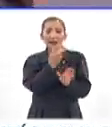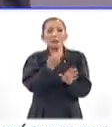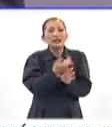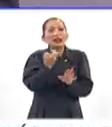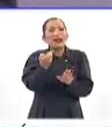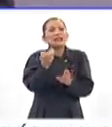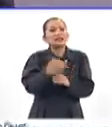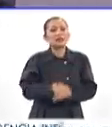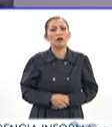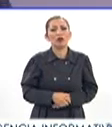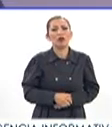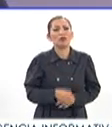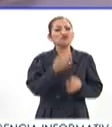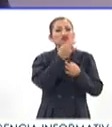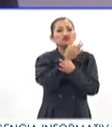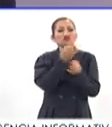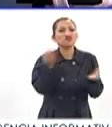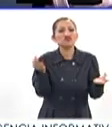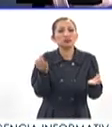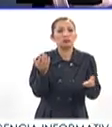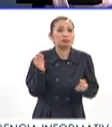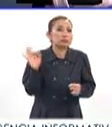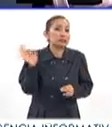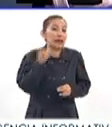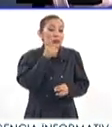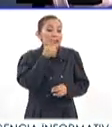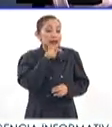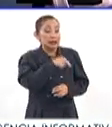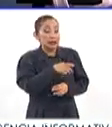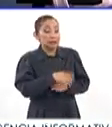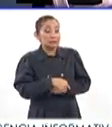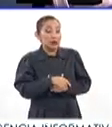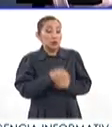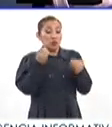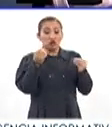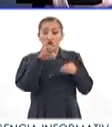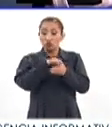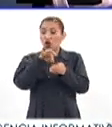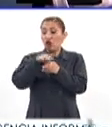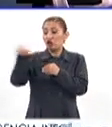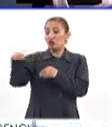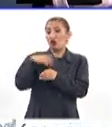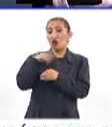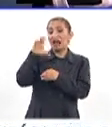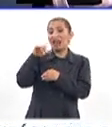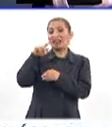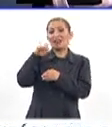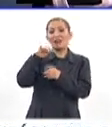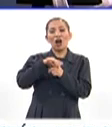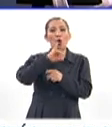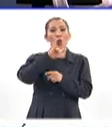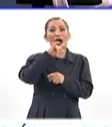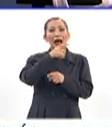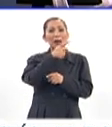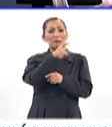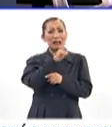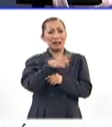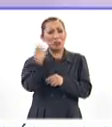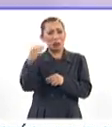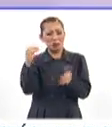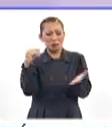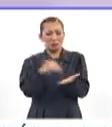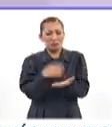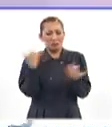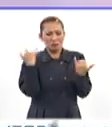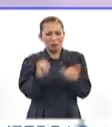pasa con este tipo de mensajes? De repente se dice es que tuvo tantos votos Cantinflas o Juan Gabriel, gente, ¿no? Que de